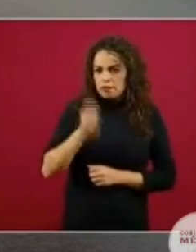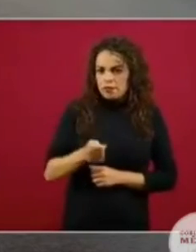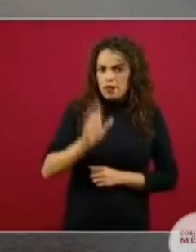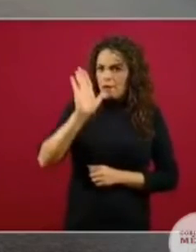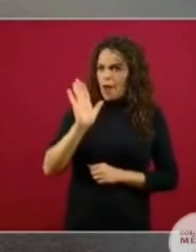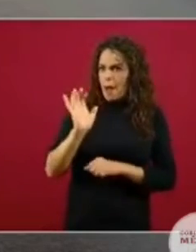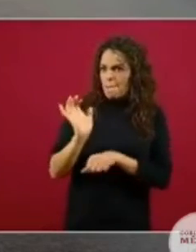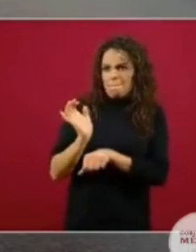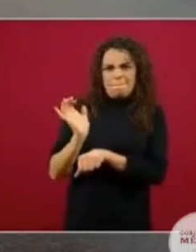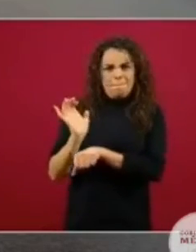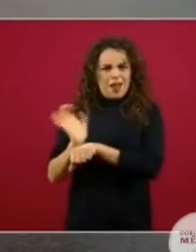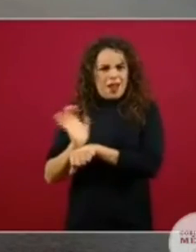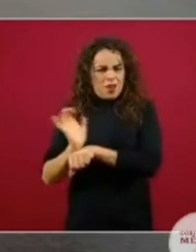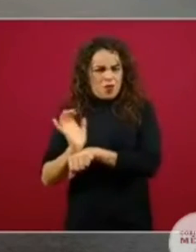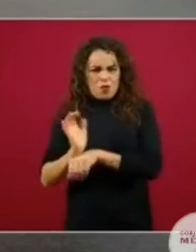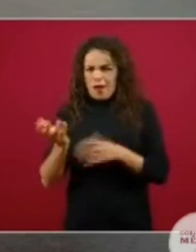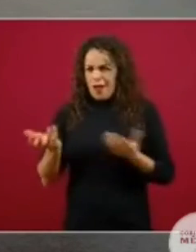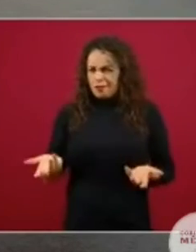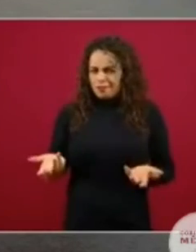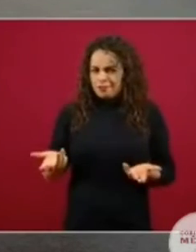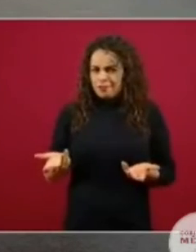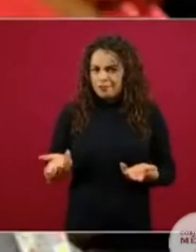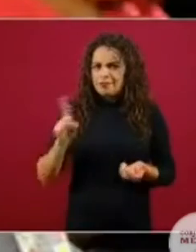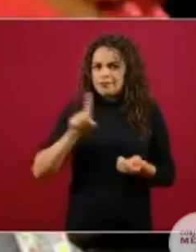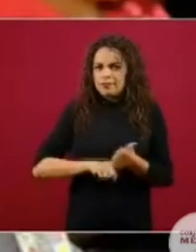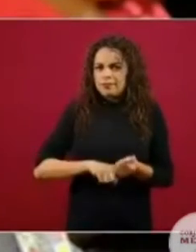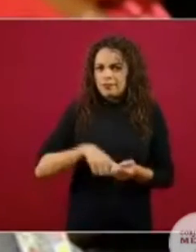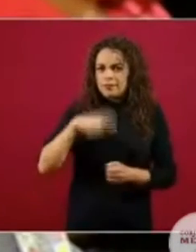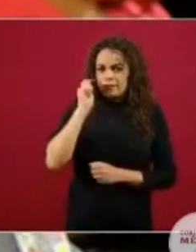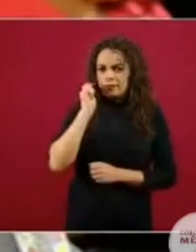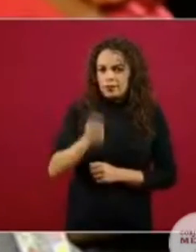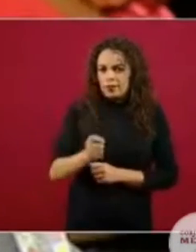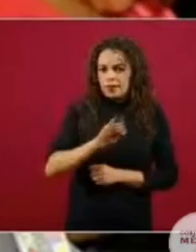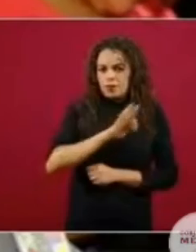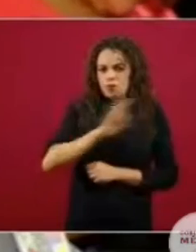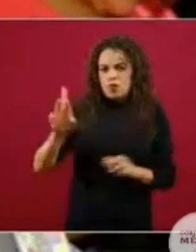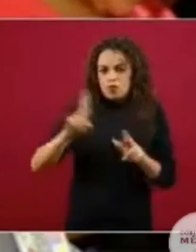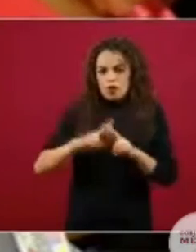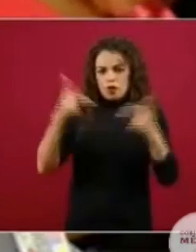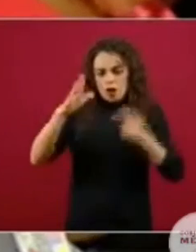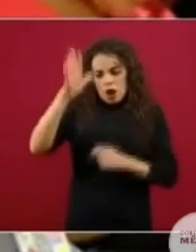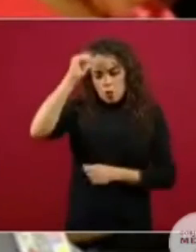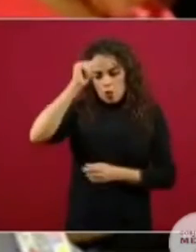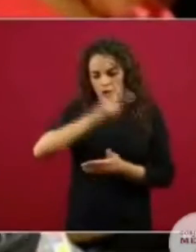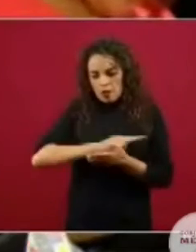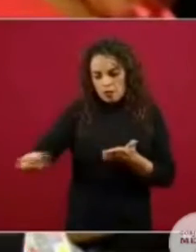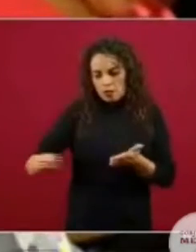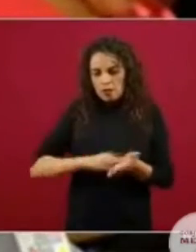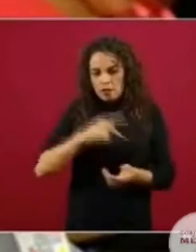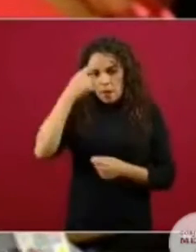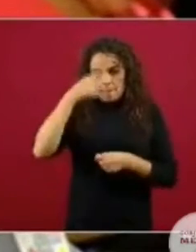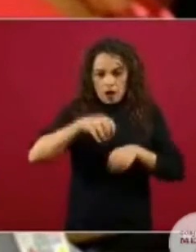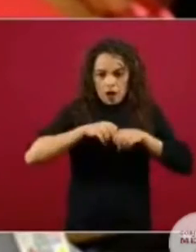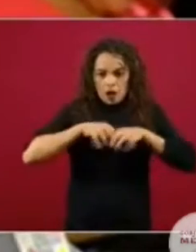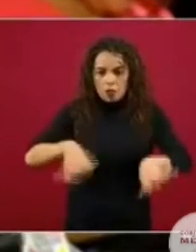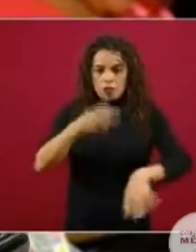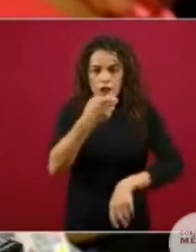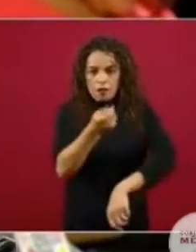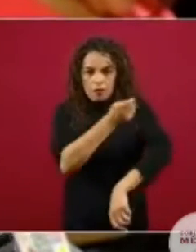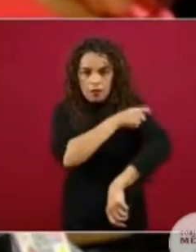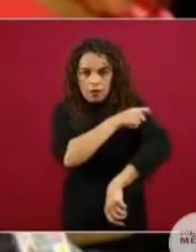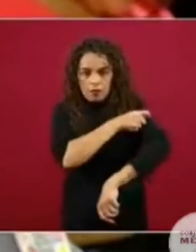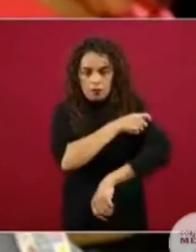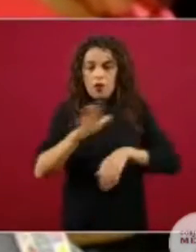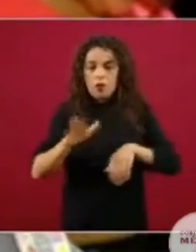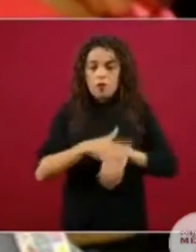película que se pueda romper este pacto en la distribución de las vacunas ya sabemos que inglaterra a eeuu etcétera son